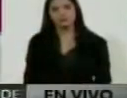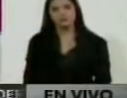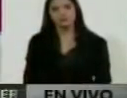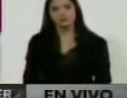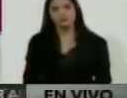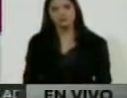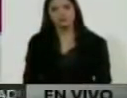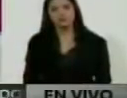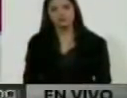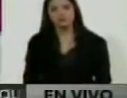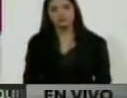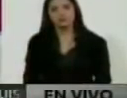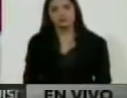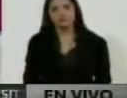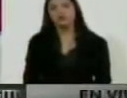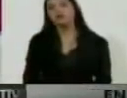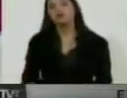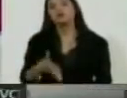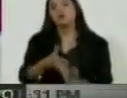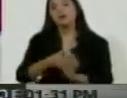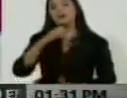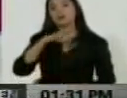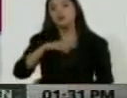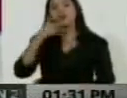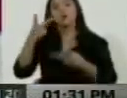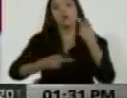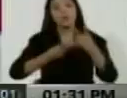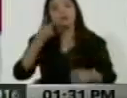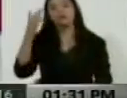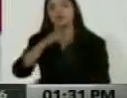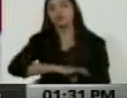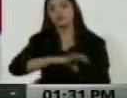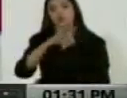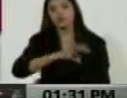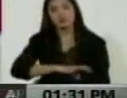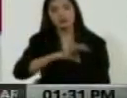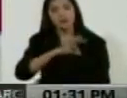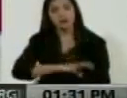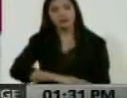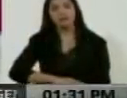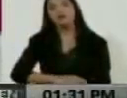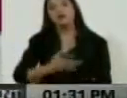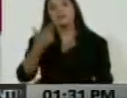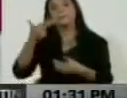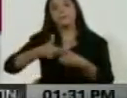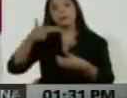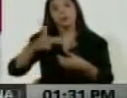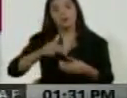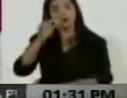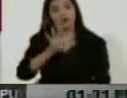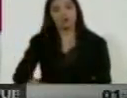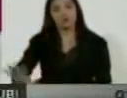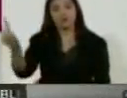es en la historia política, social y petrolera de